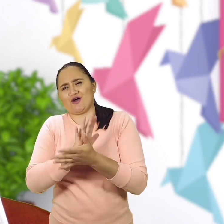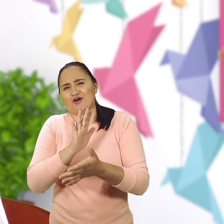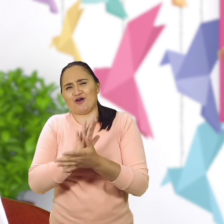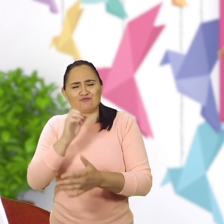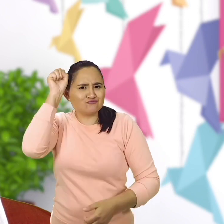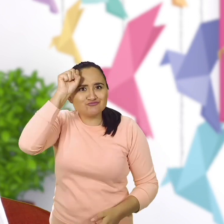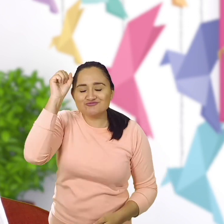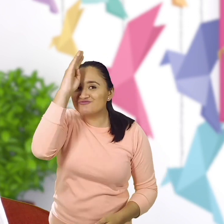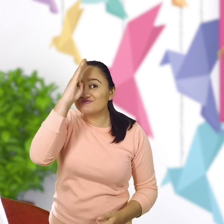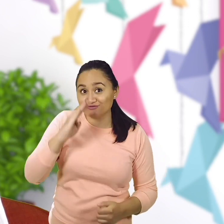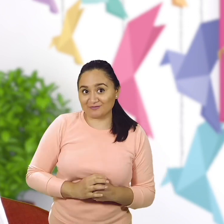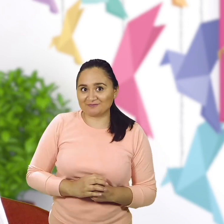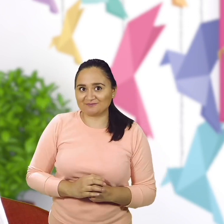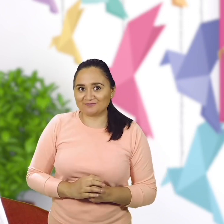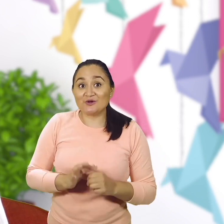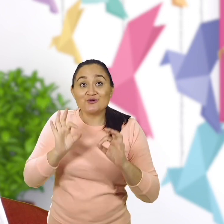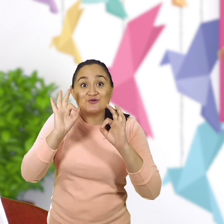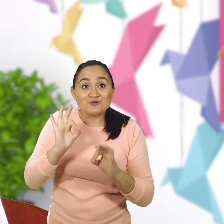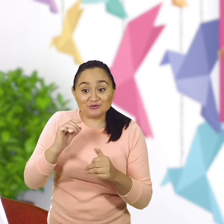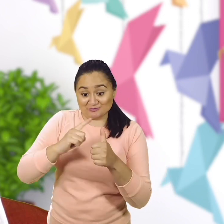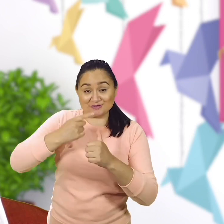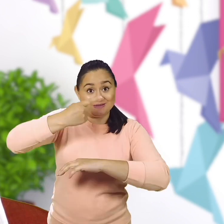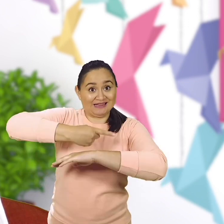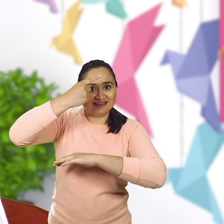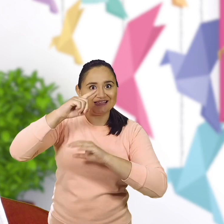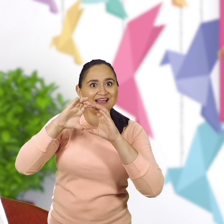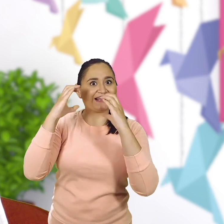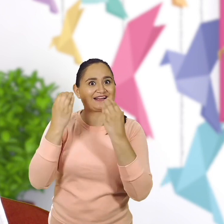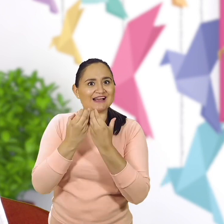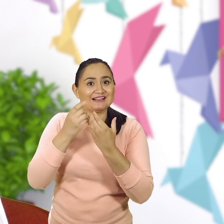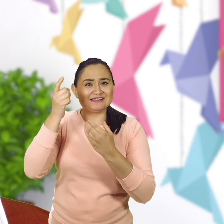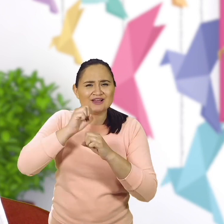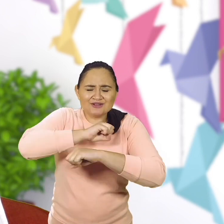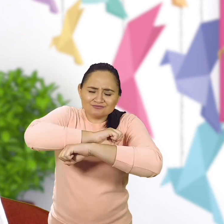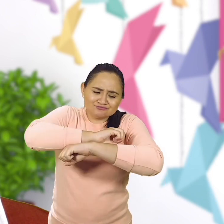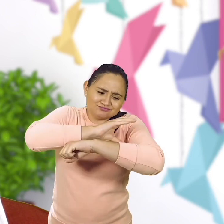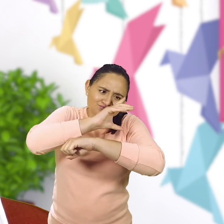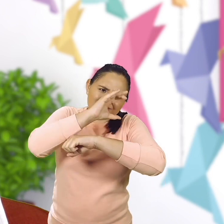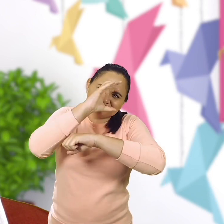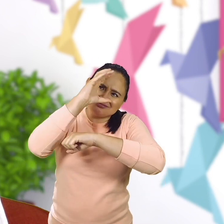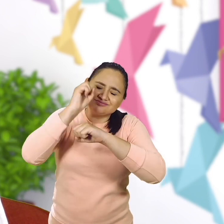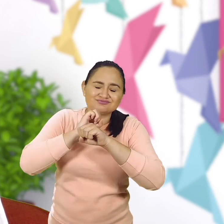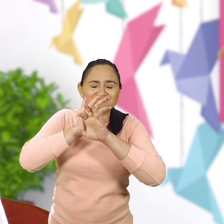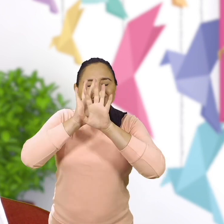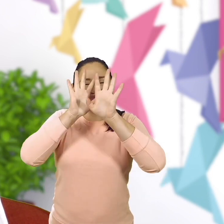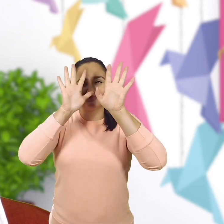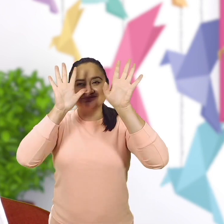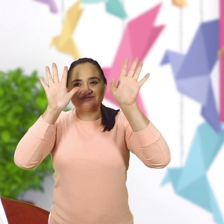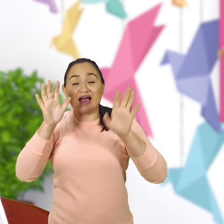aburrimiento. Así que cuando por fin llegó el primer día de clases, se levantó temprano.